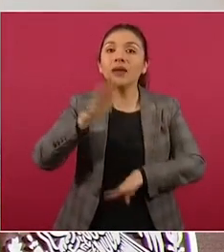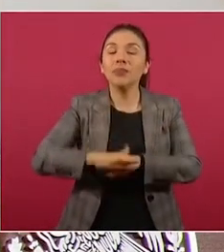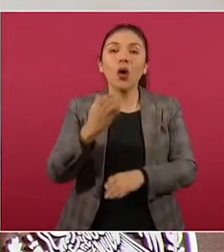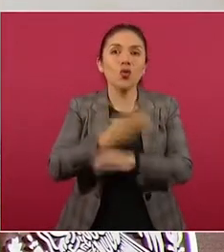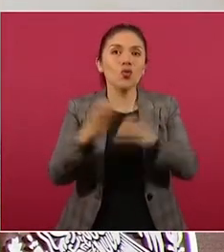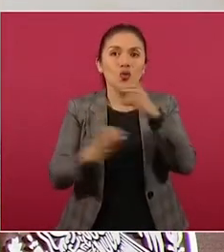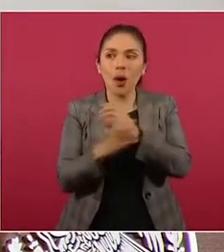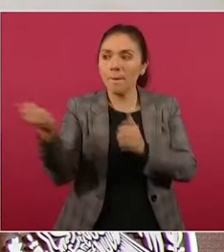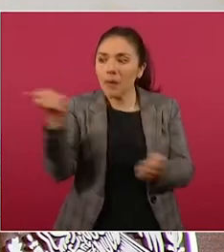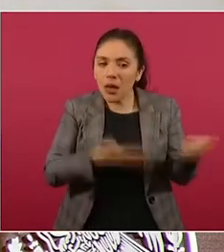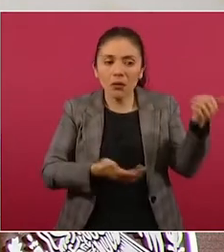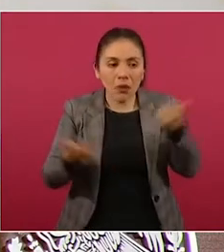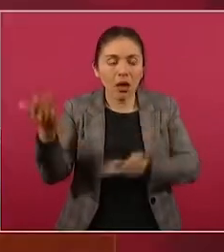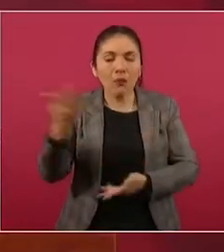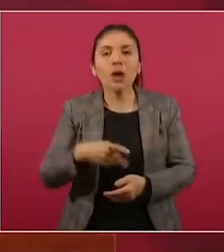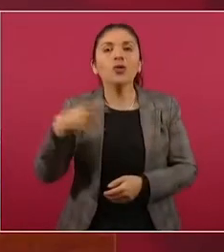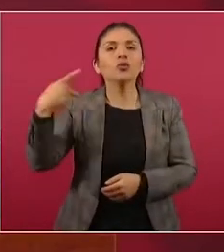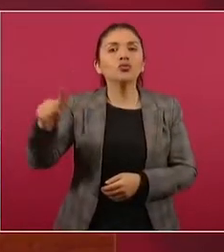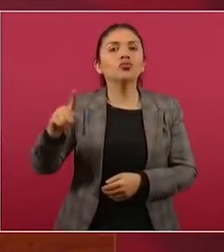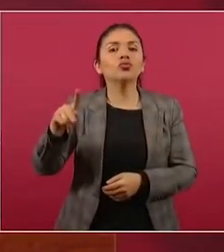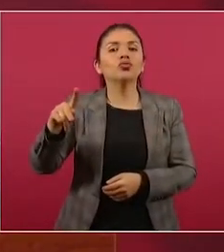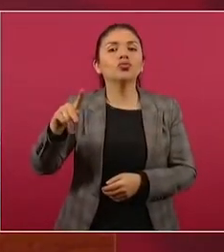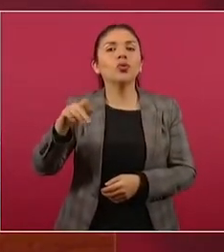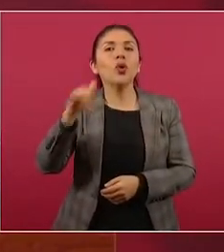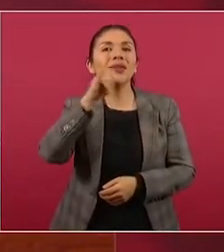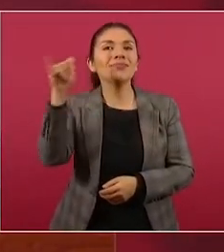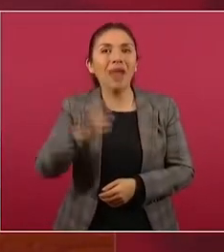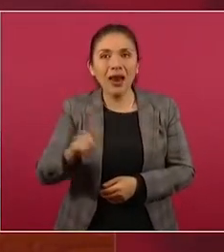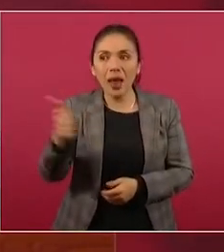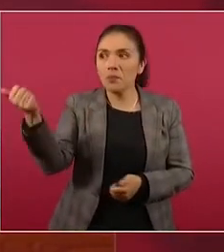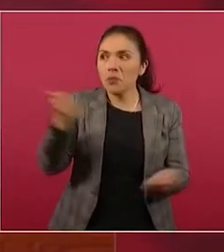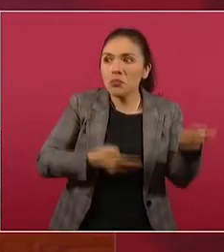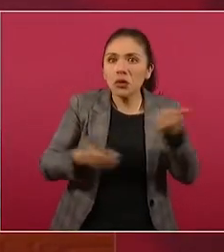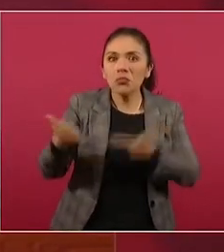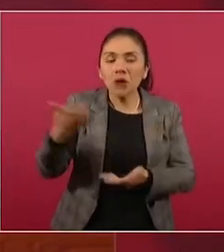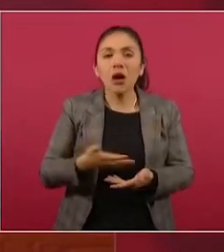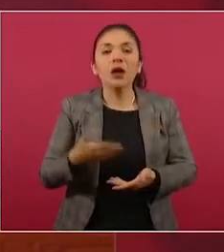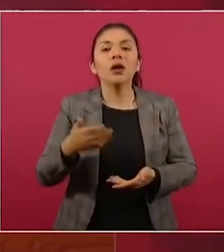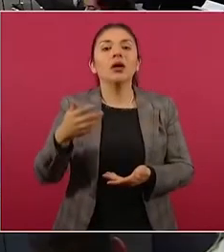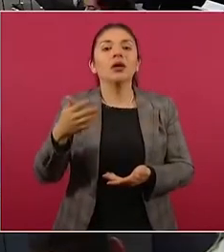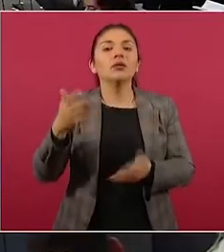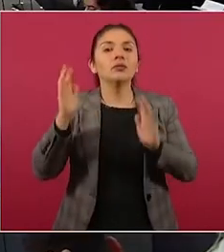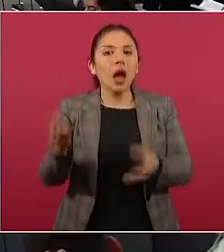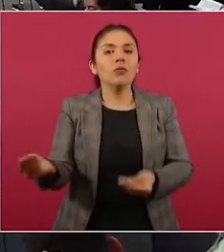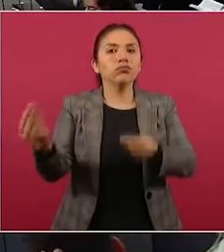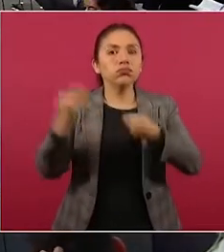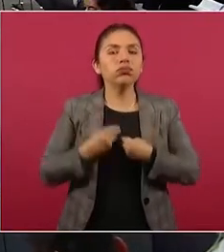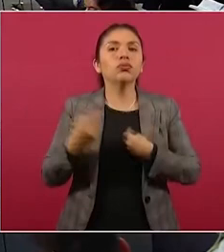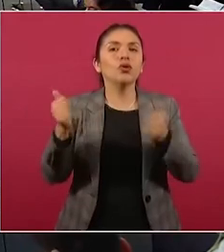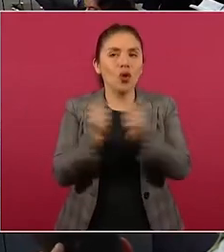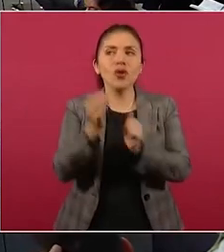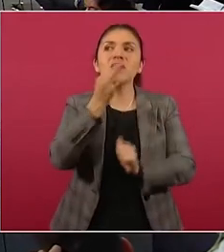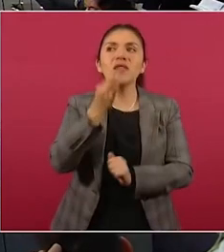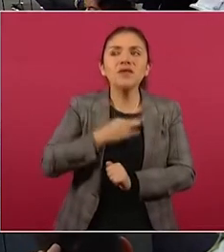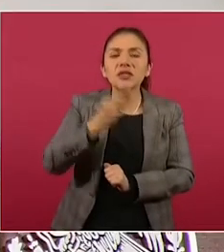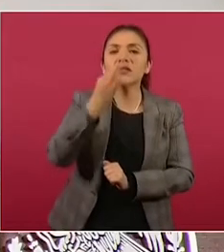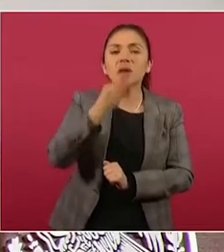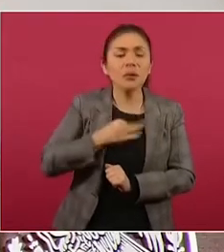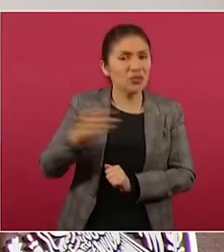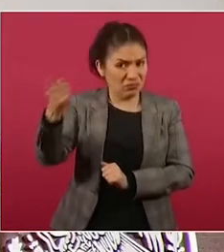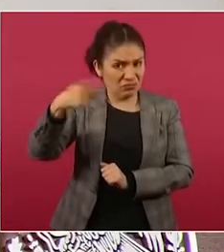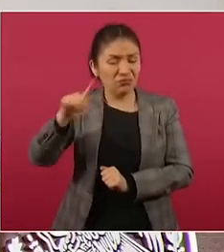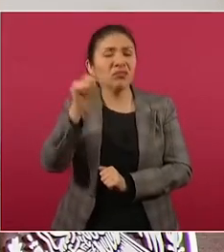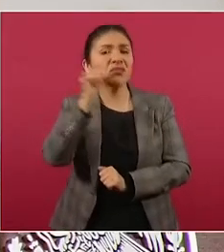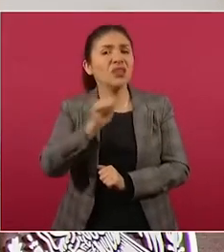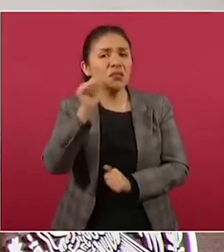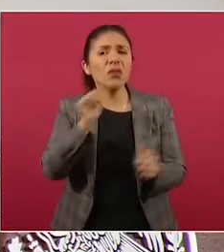piezas procedentes de la República Italiana, nos lo han estado avisando, y ellos constantemente